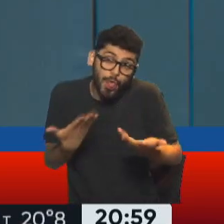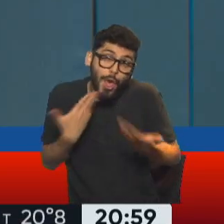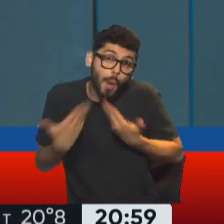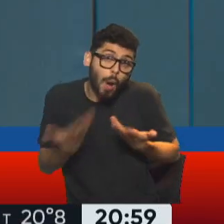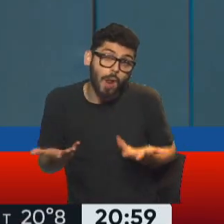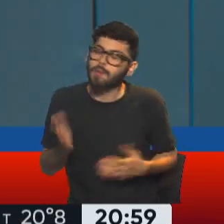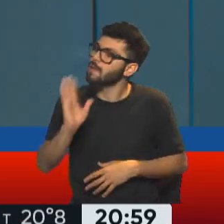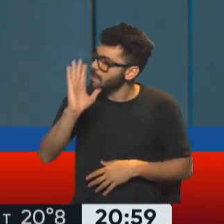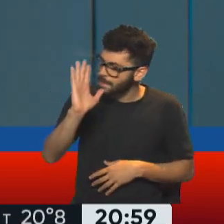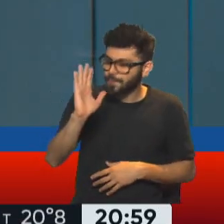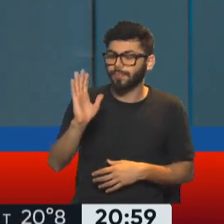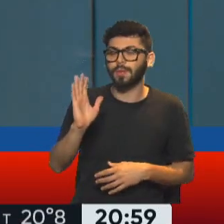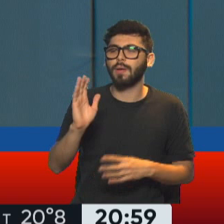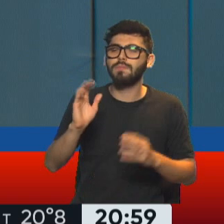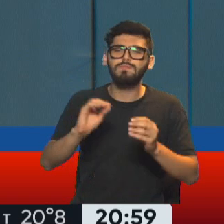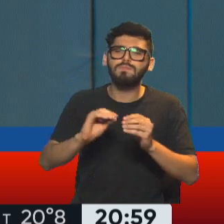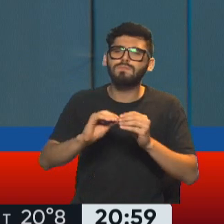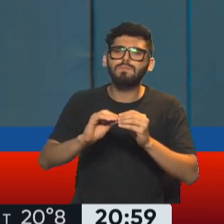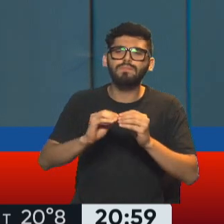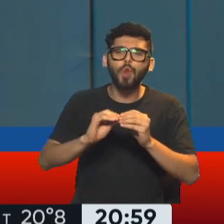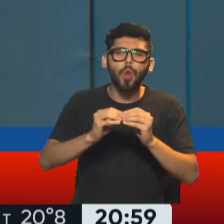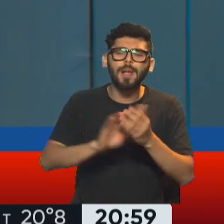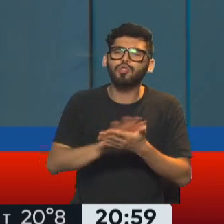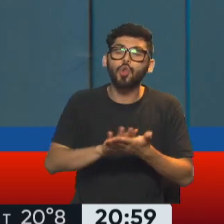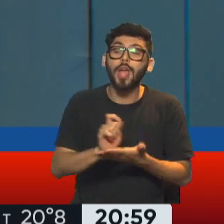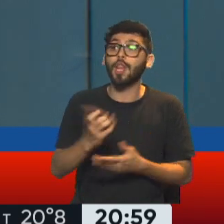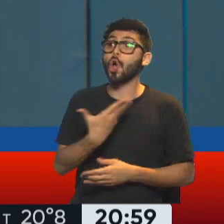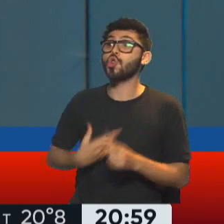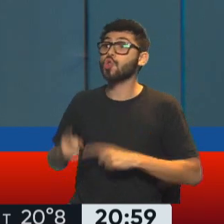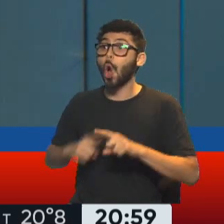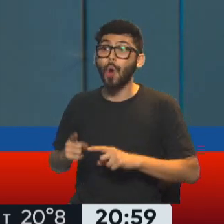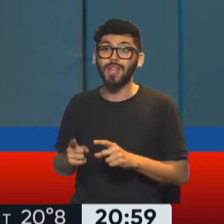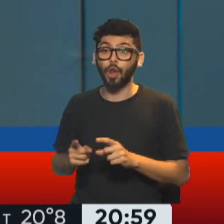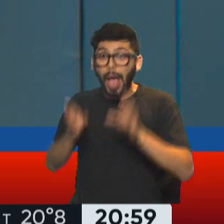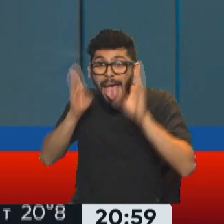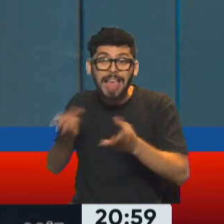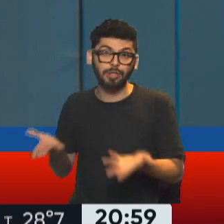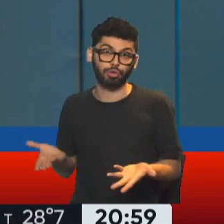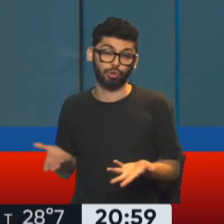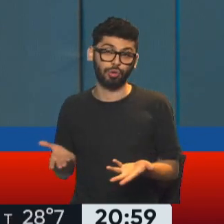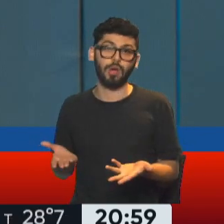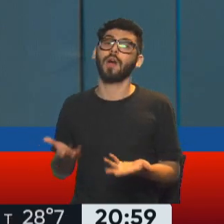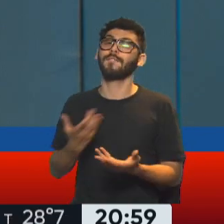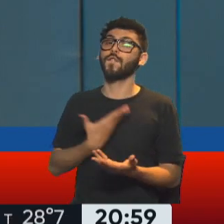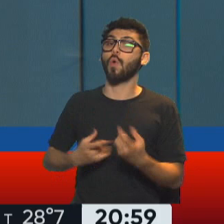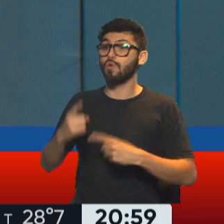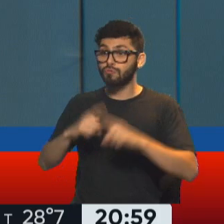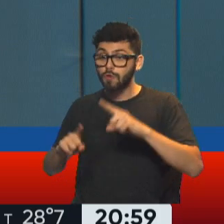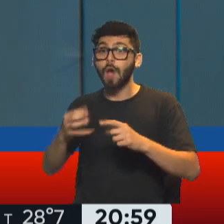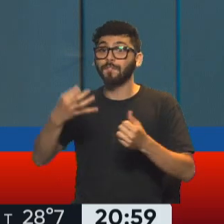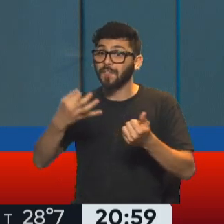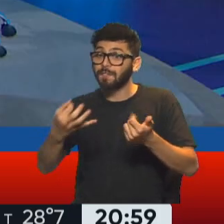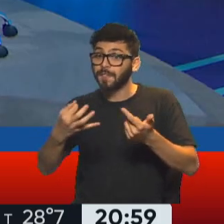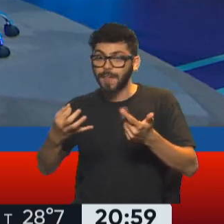El problema lo solucionan otras cosas, la gestión de gobierno. Hablemos de la gestión del gobierno que está gestionando